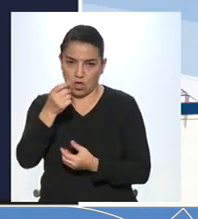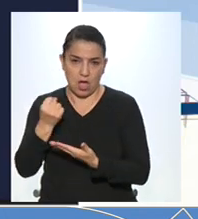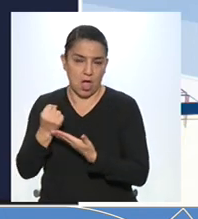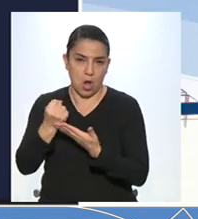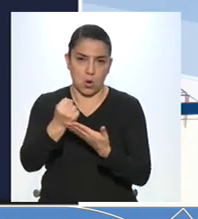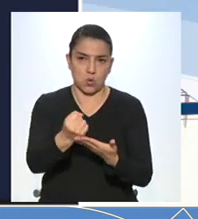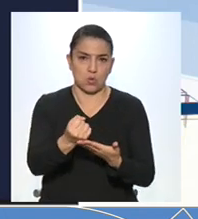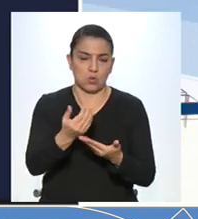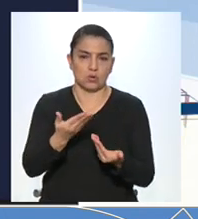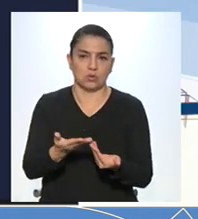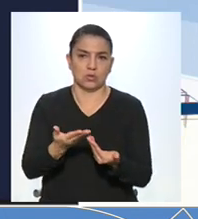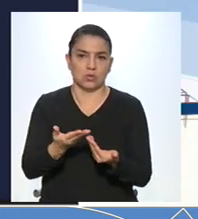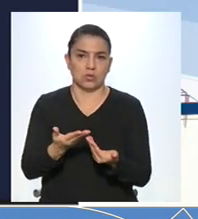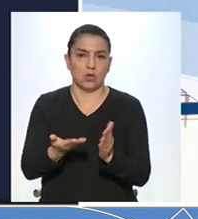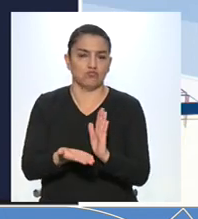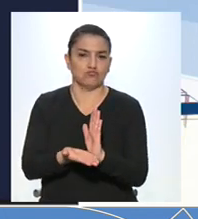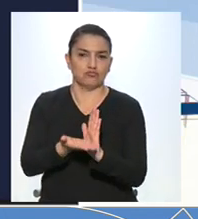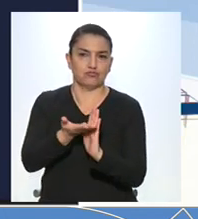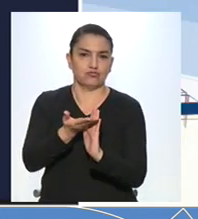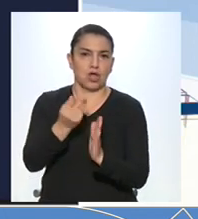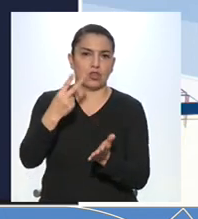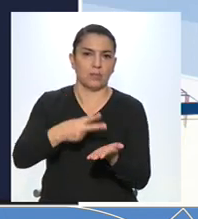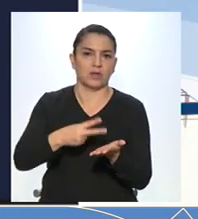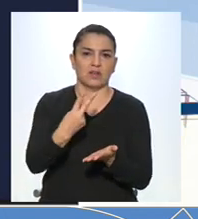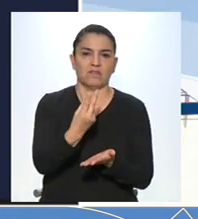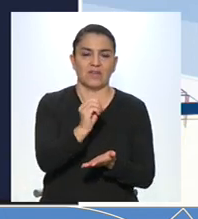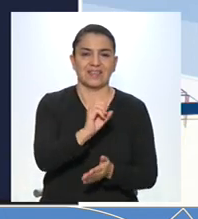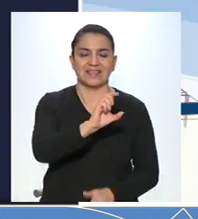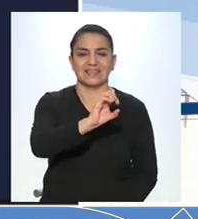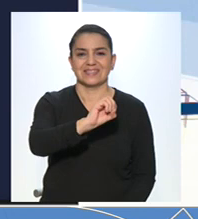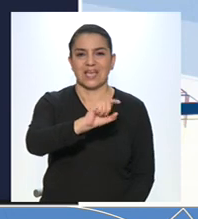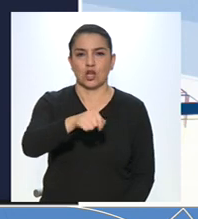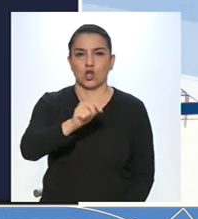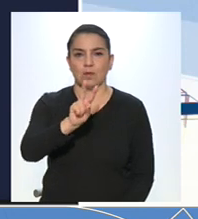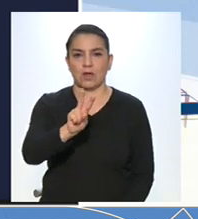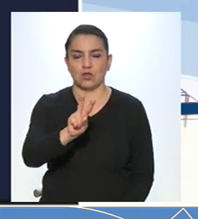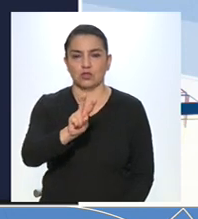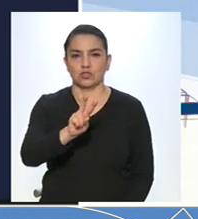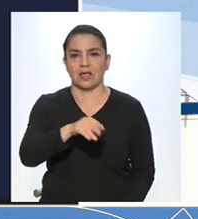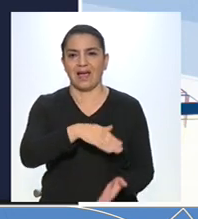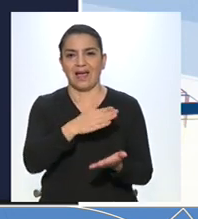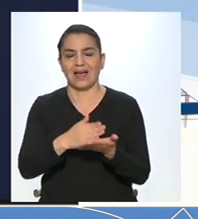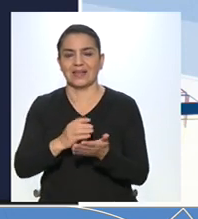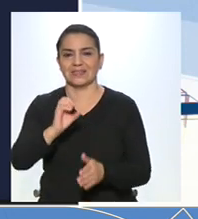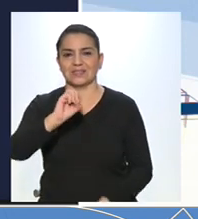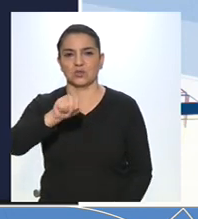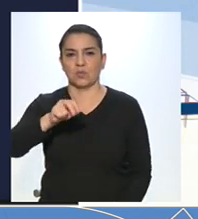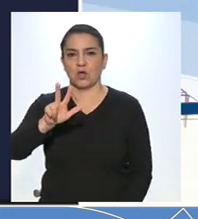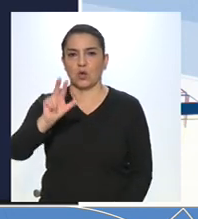producto, al nivel de producto en el 2020, entre 0,2 y 0,8%,